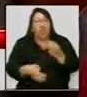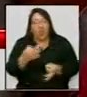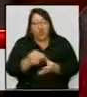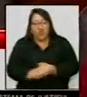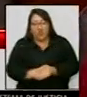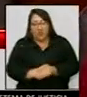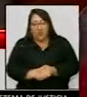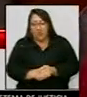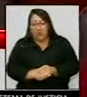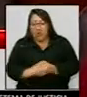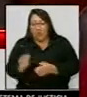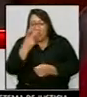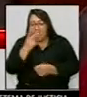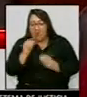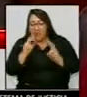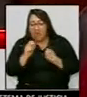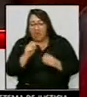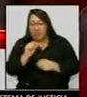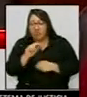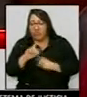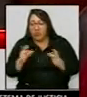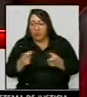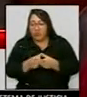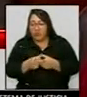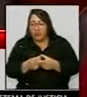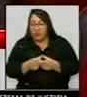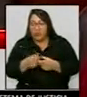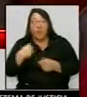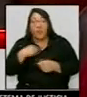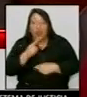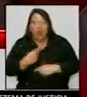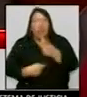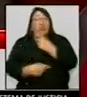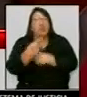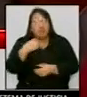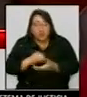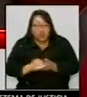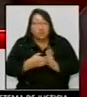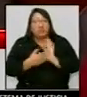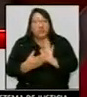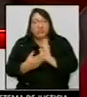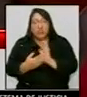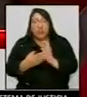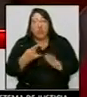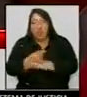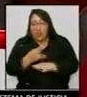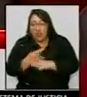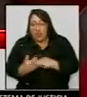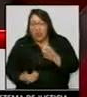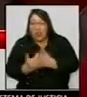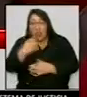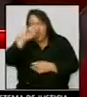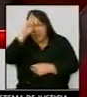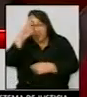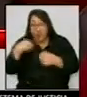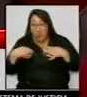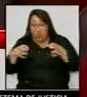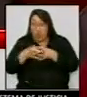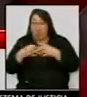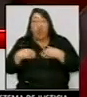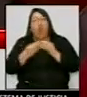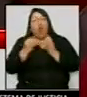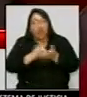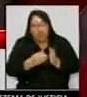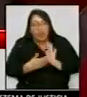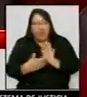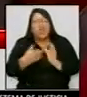No quisieron ver el caso en la subcomisión. Hemos vuelto a presentar otra acusación. El Nuevo Perú la ha vuelto a presentar, porque